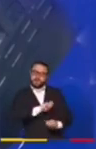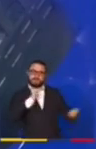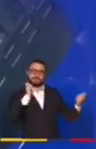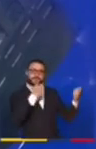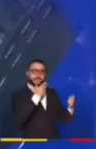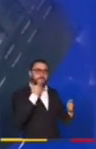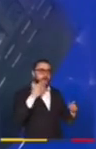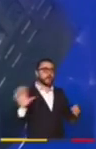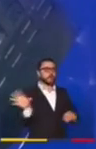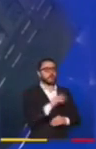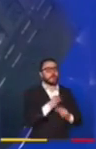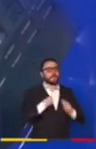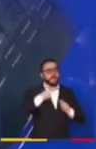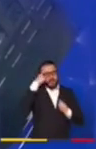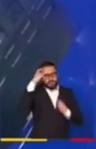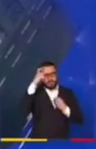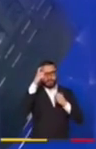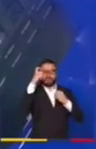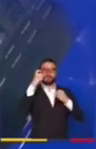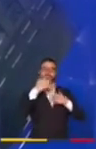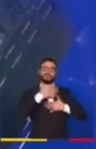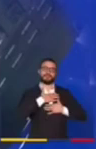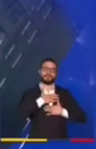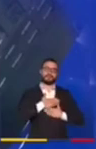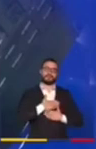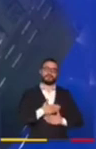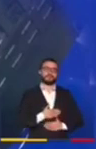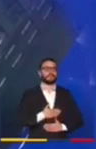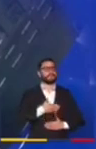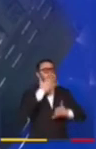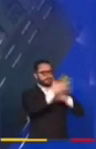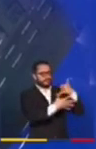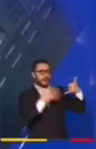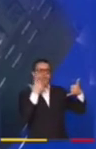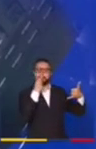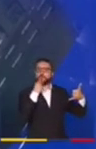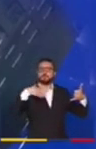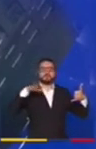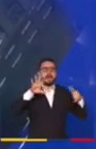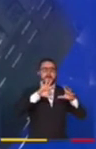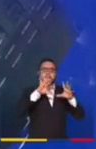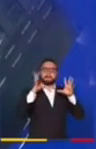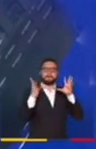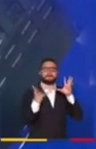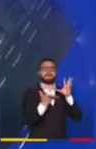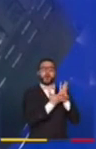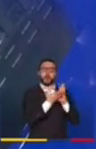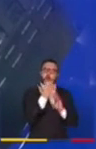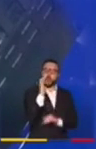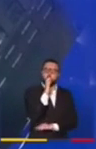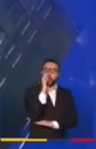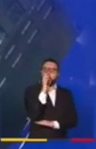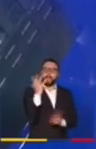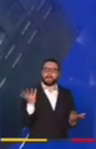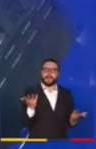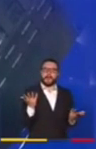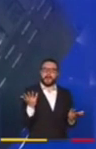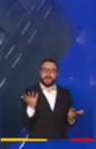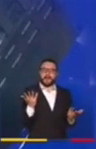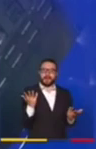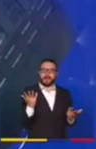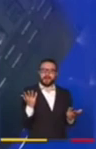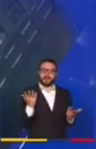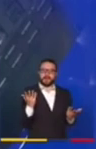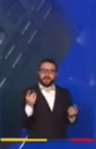la plenitud de uno de los países más hermosos de la tierra, Colombia, a la que ningún colombiano y